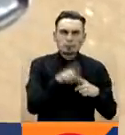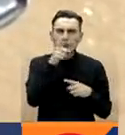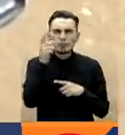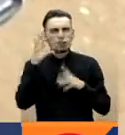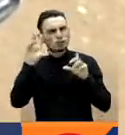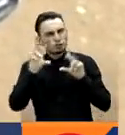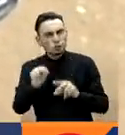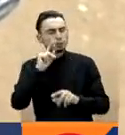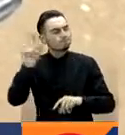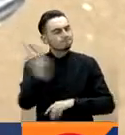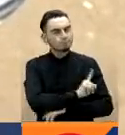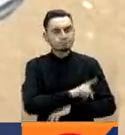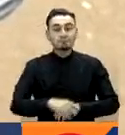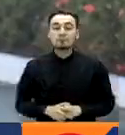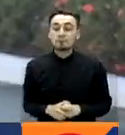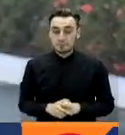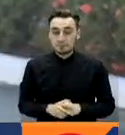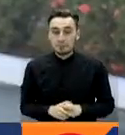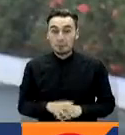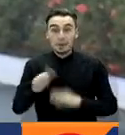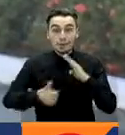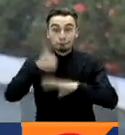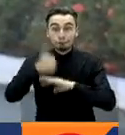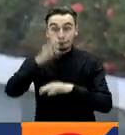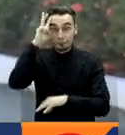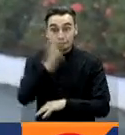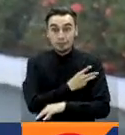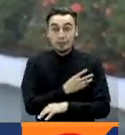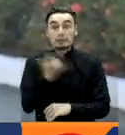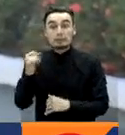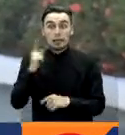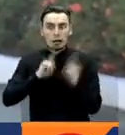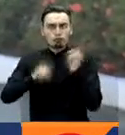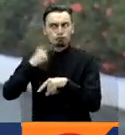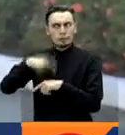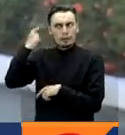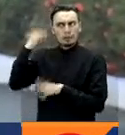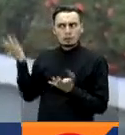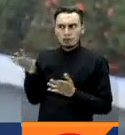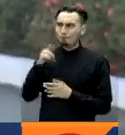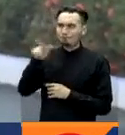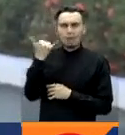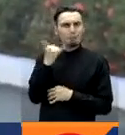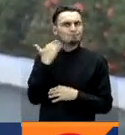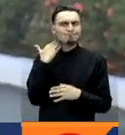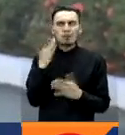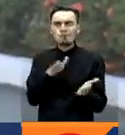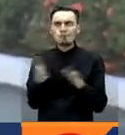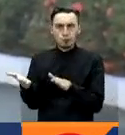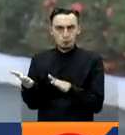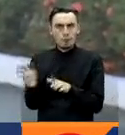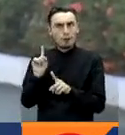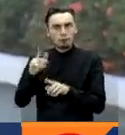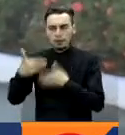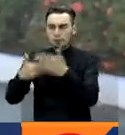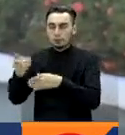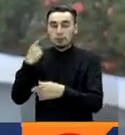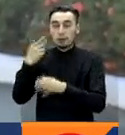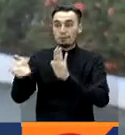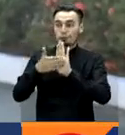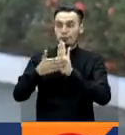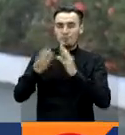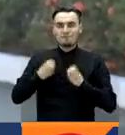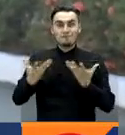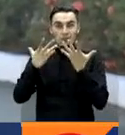de acciones. Al coronel de las fuerzas militares lo habían dado por muerto el pasado 5 de septiembre, sin embargo, días después se conocieron sus pruebas